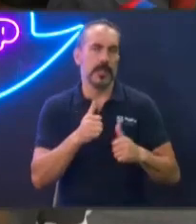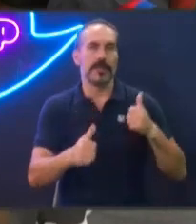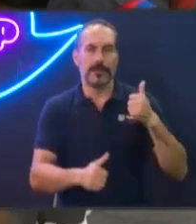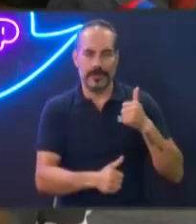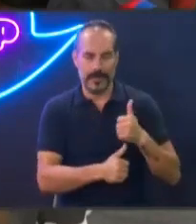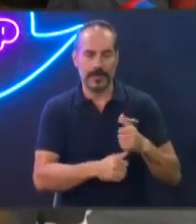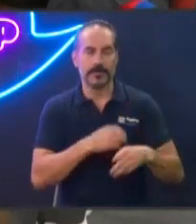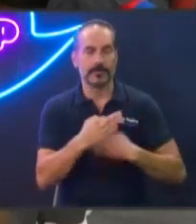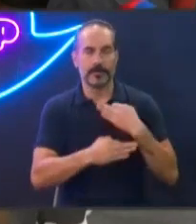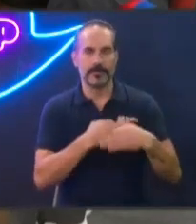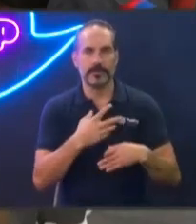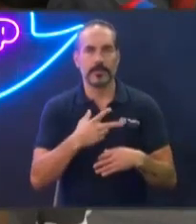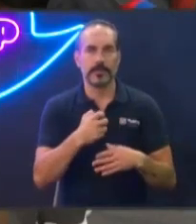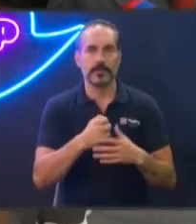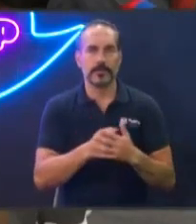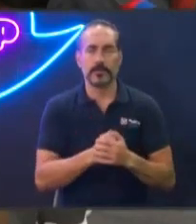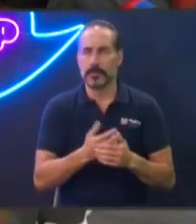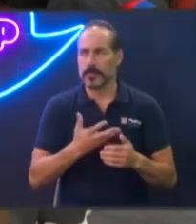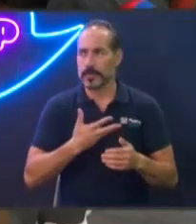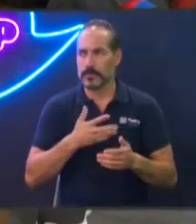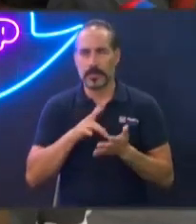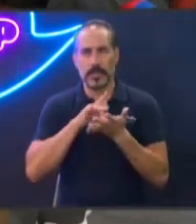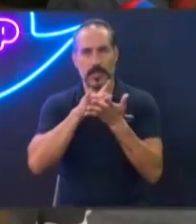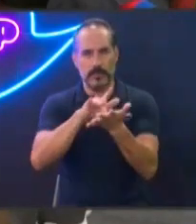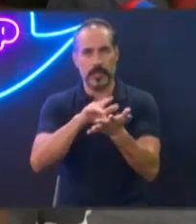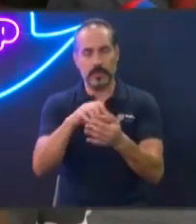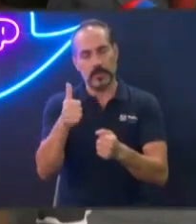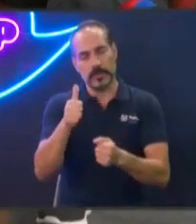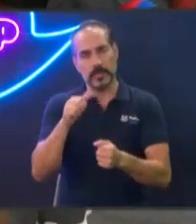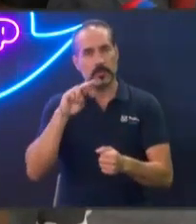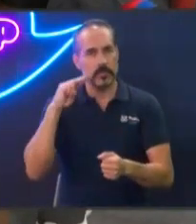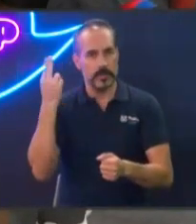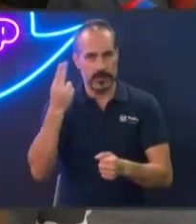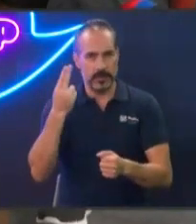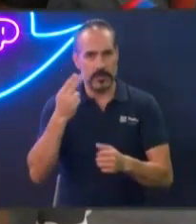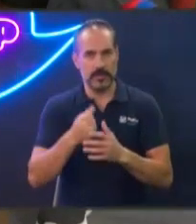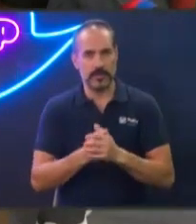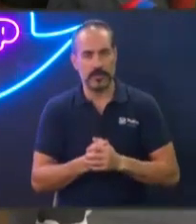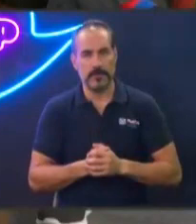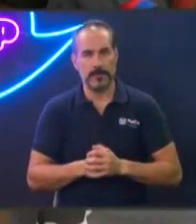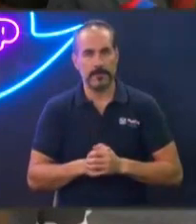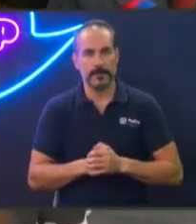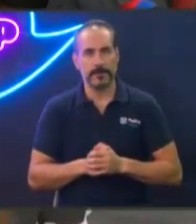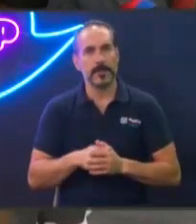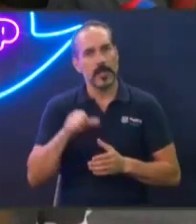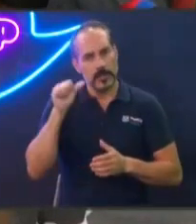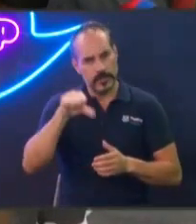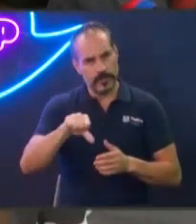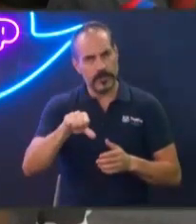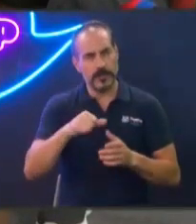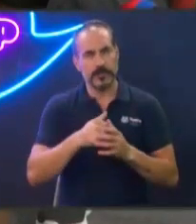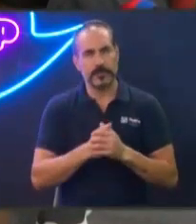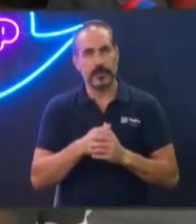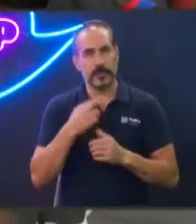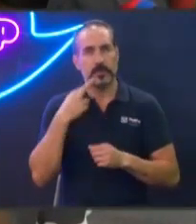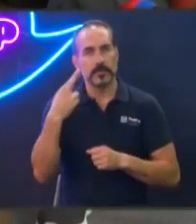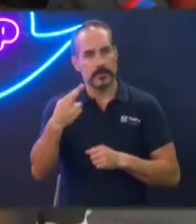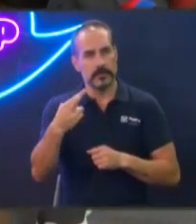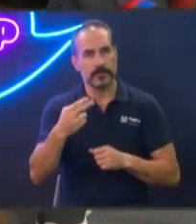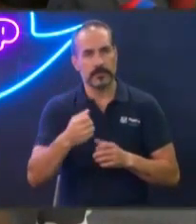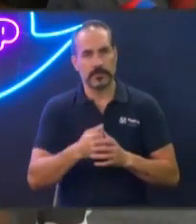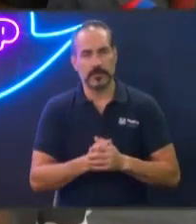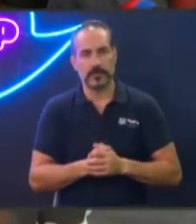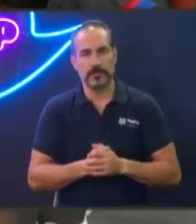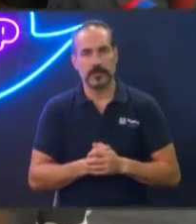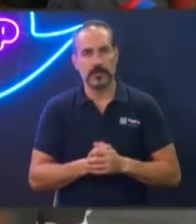todo esto Contamos con el apoyo de otras universidades eh Me parece que hoy eh la respuesta las